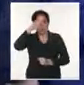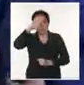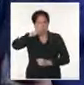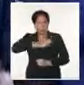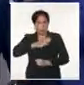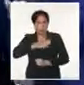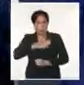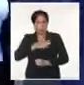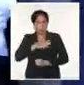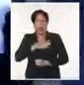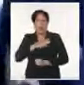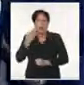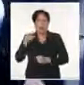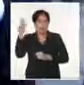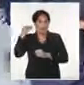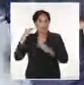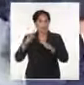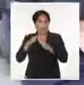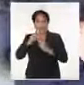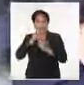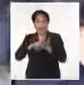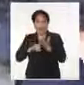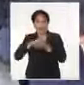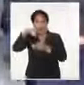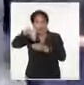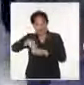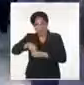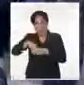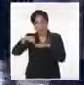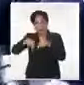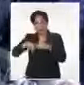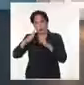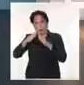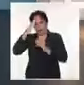donde vivieron sus padres hasta 1953.